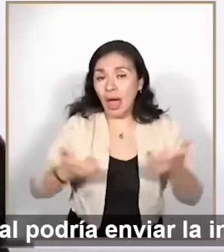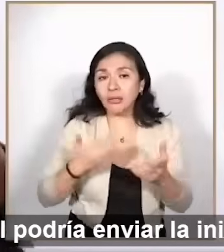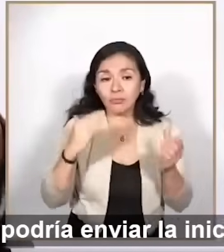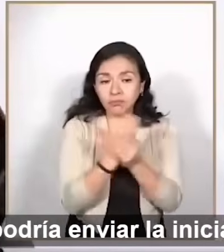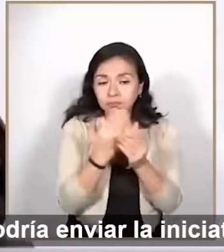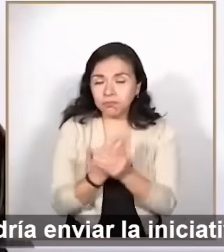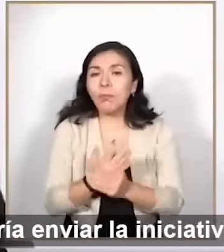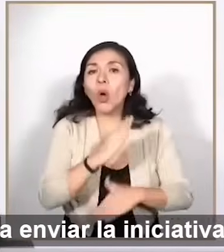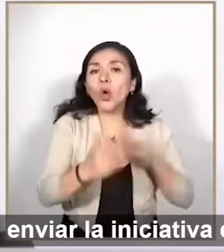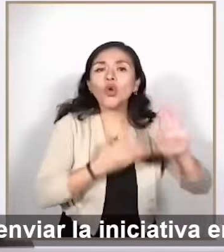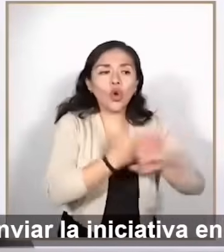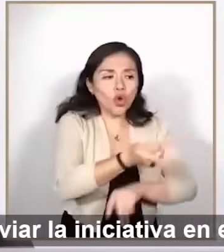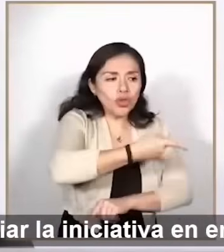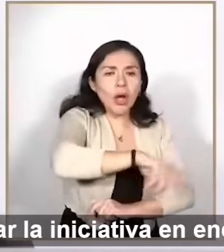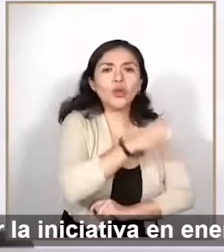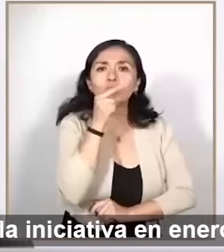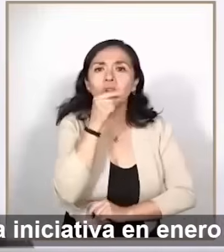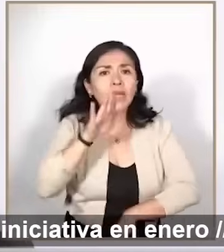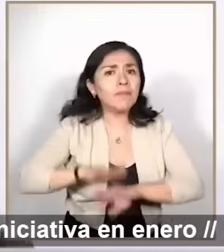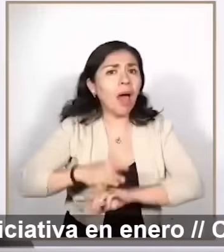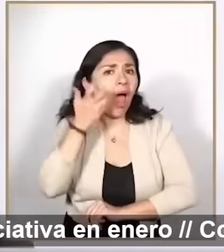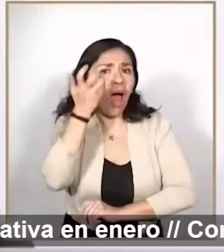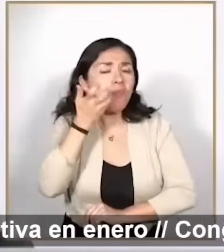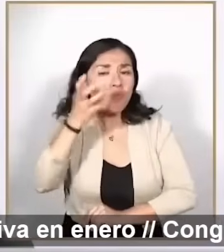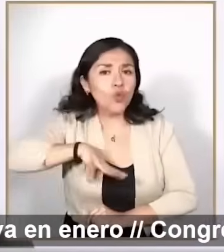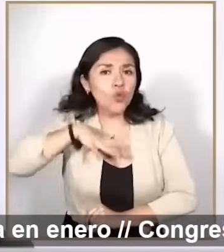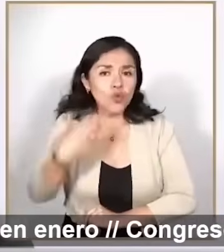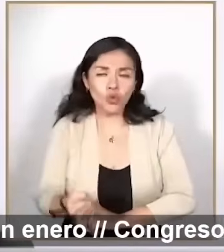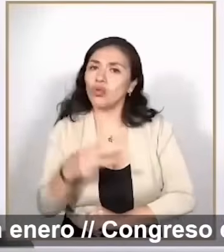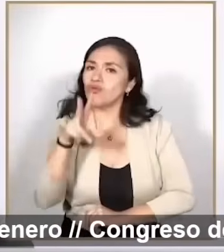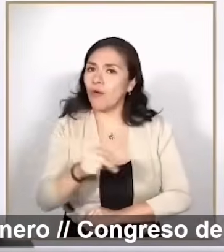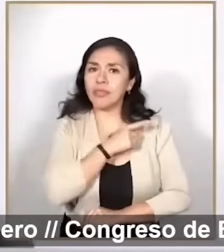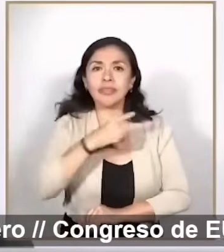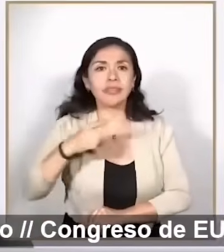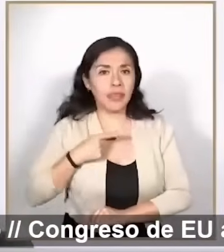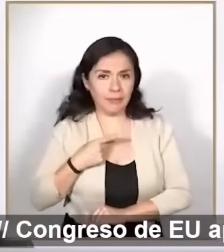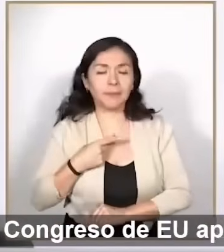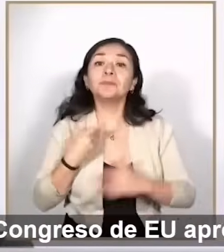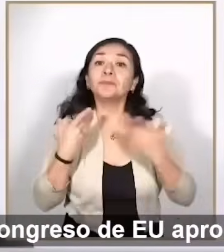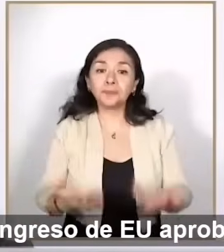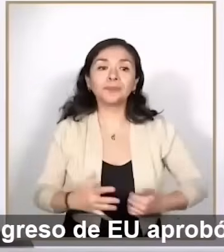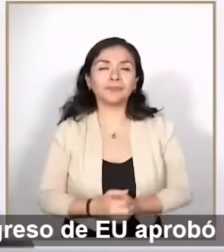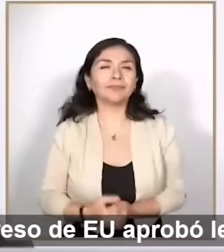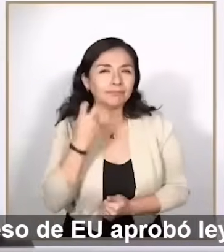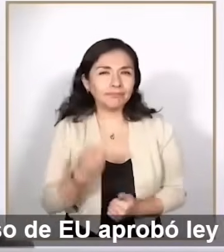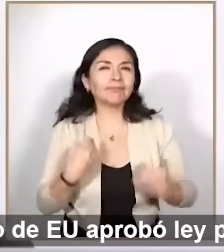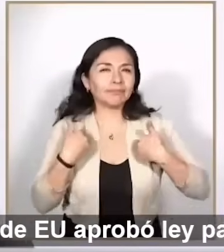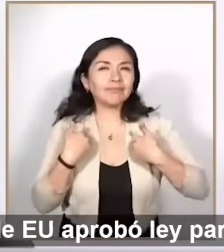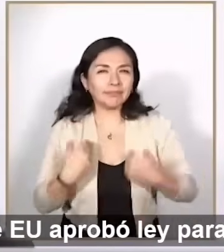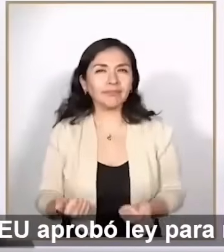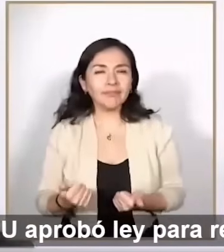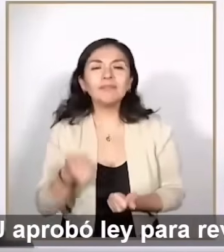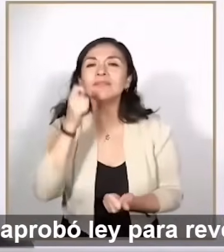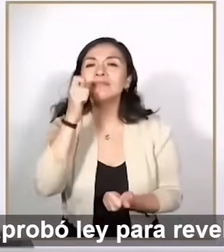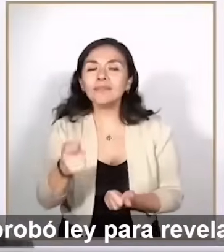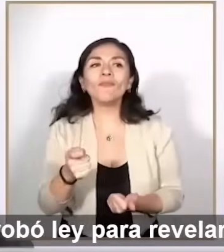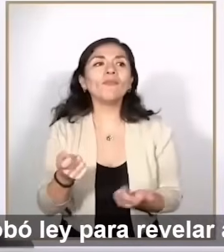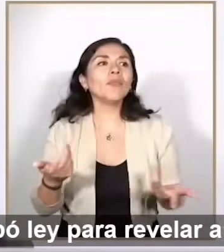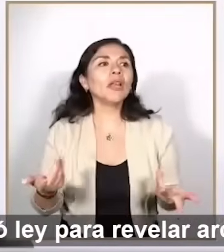de policías que cometieron abusos. Entonces, aquí es en general